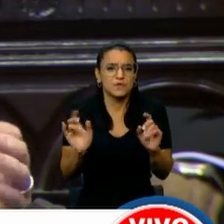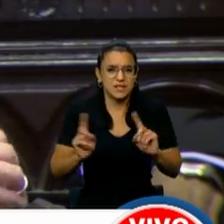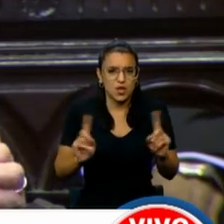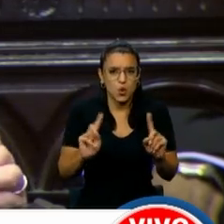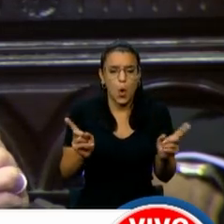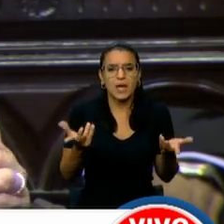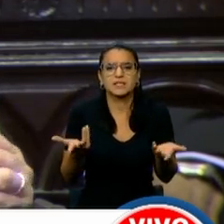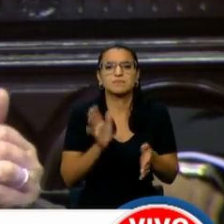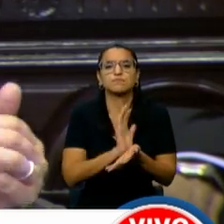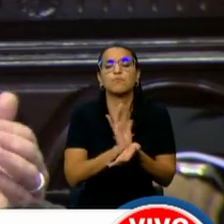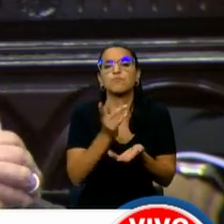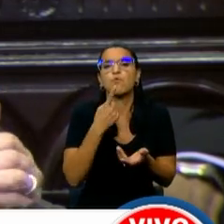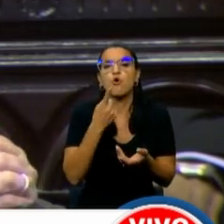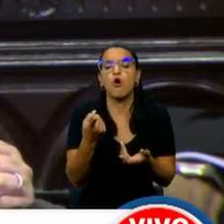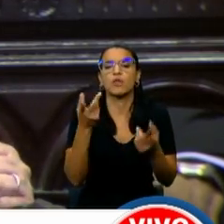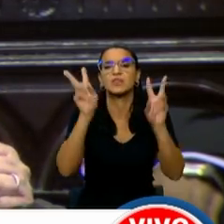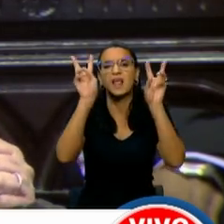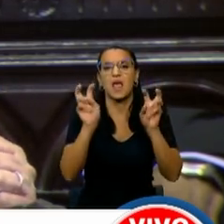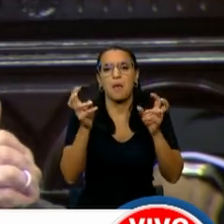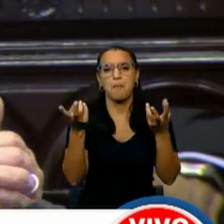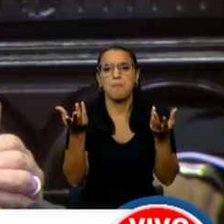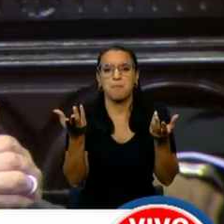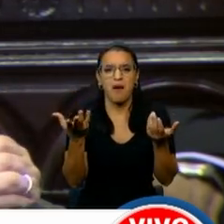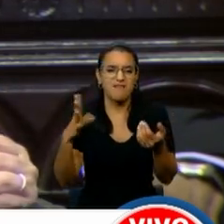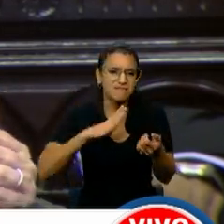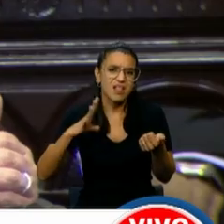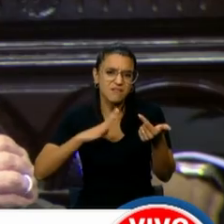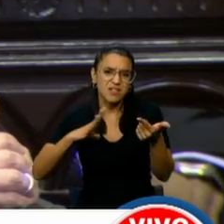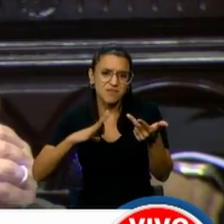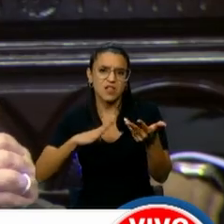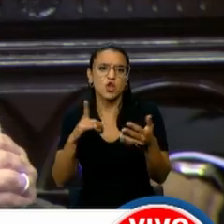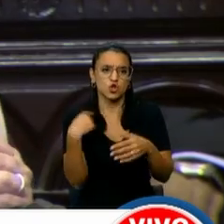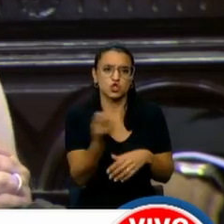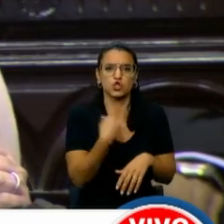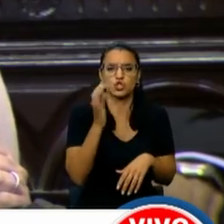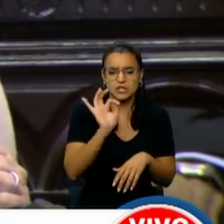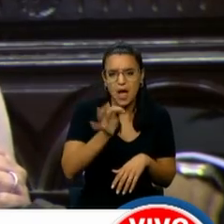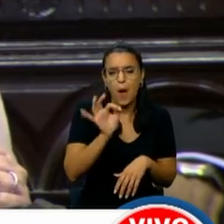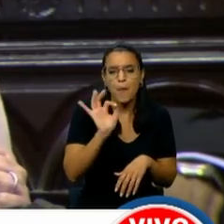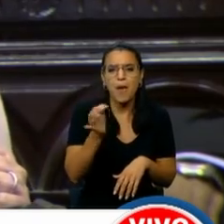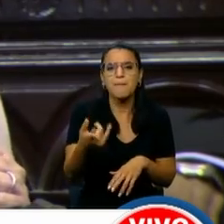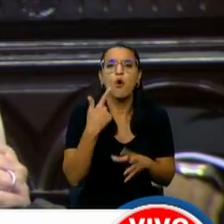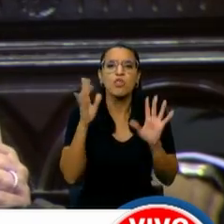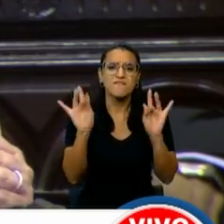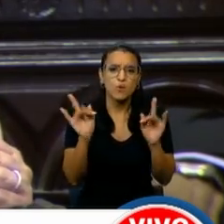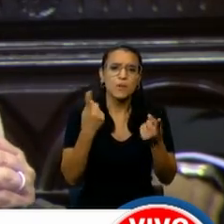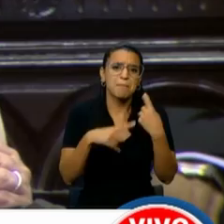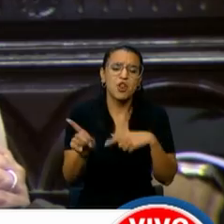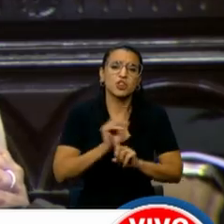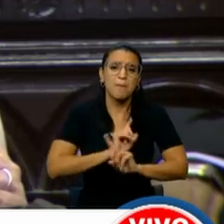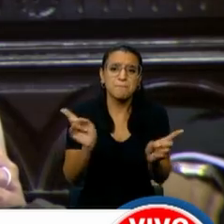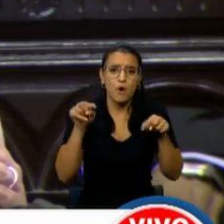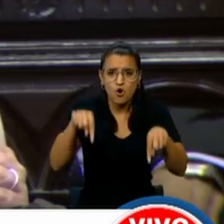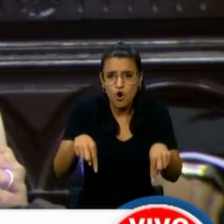las cuestiones que estamos diciendo porque hay muchas cuestiones que nos están faltando somos conscientes de las dificultades que tiene pero tampoco a